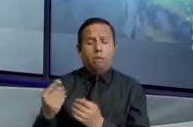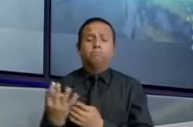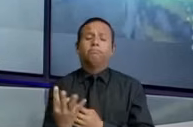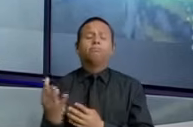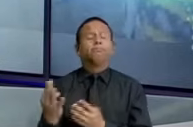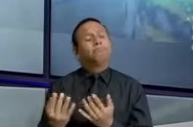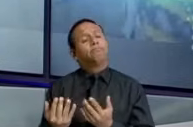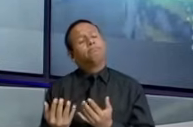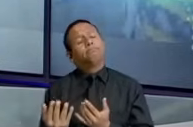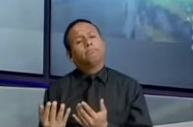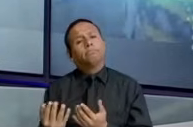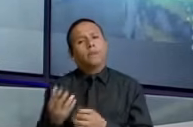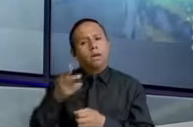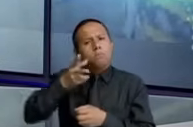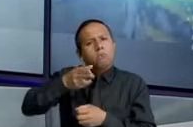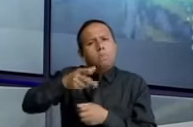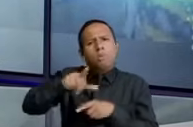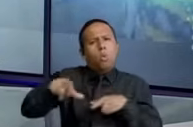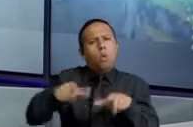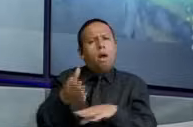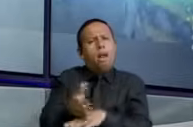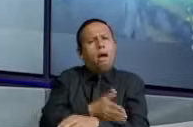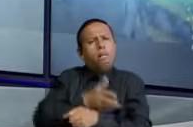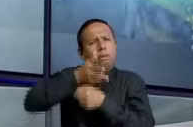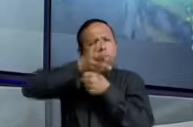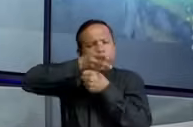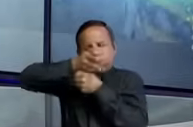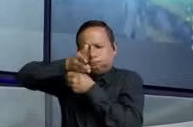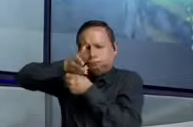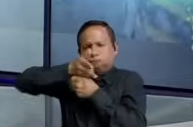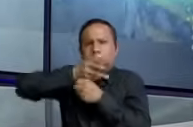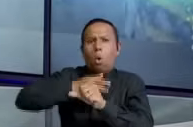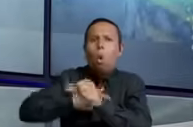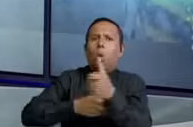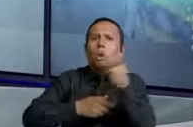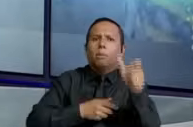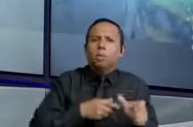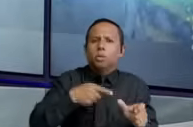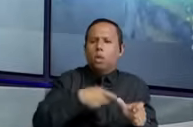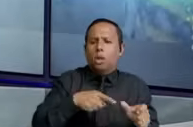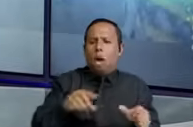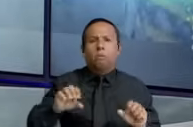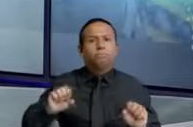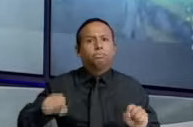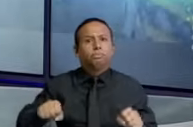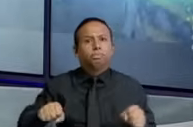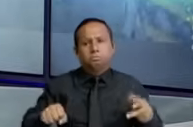seguridad grabaron como otro antisocial robó una moto en cuestión de